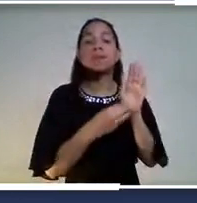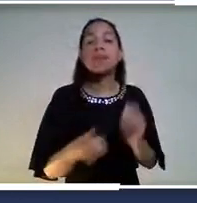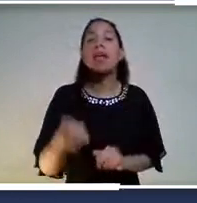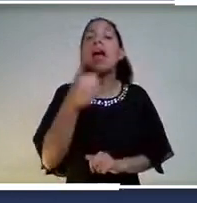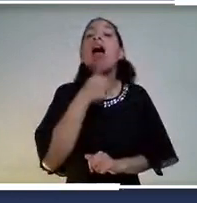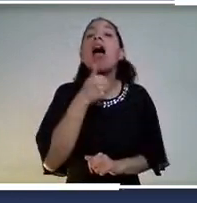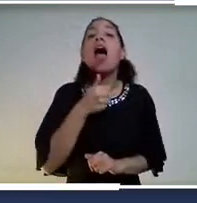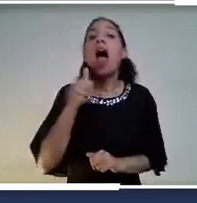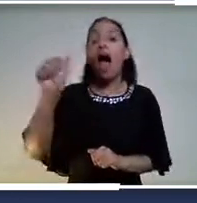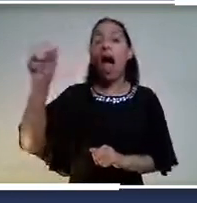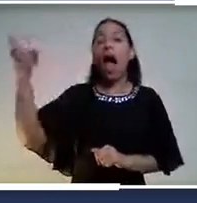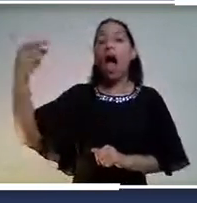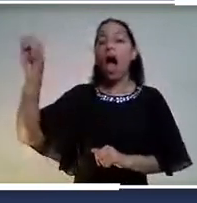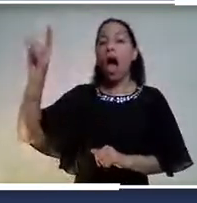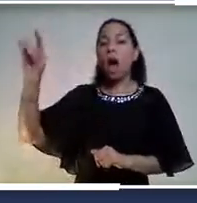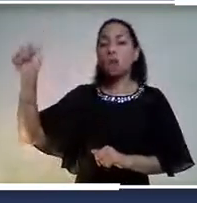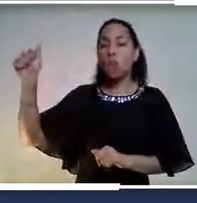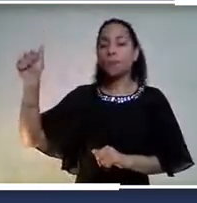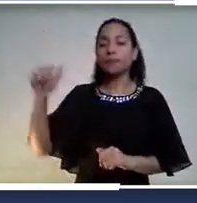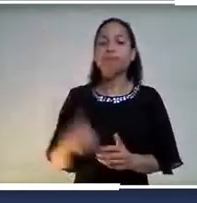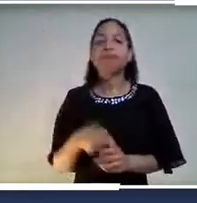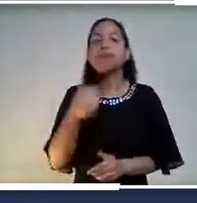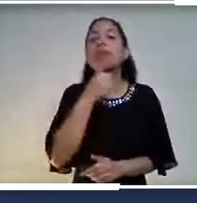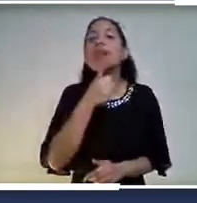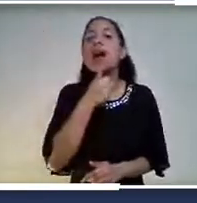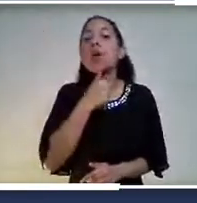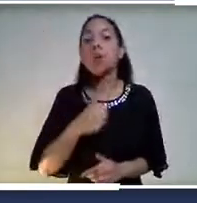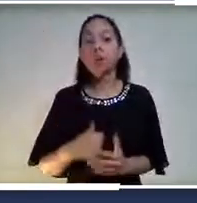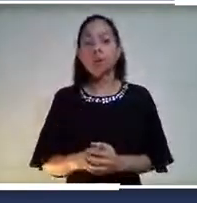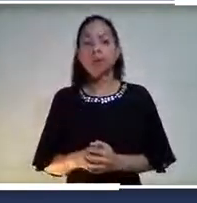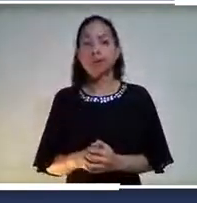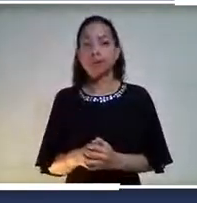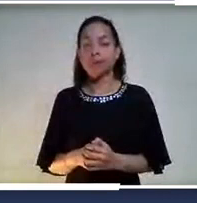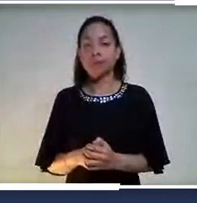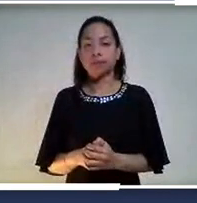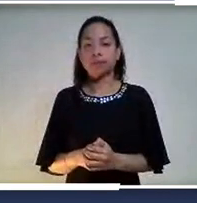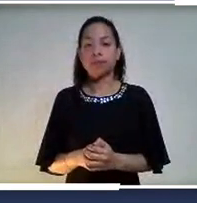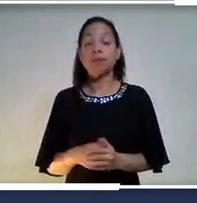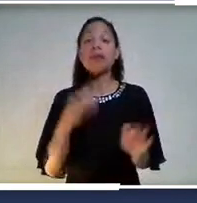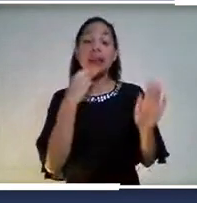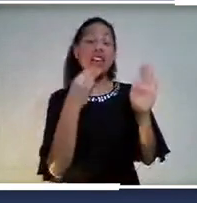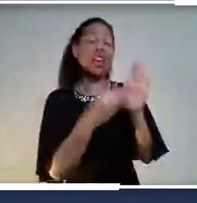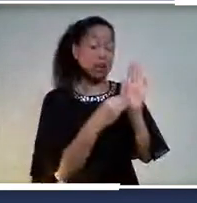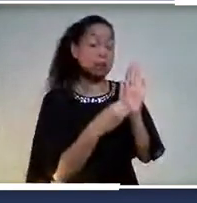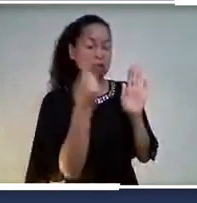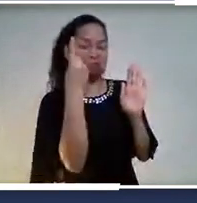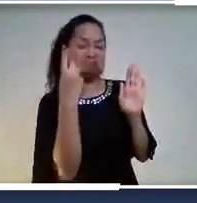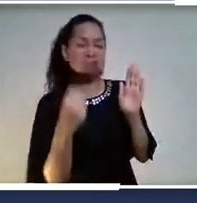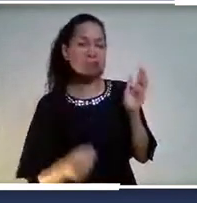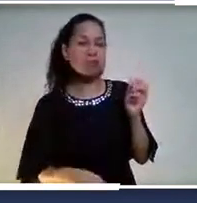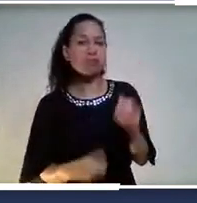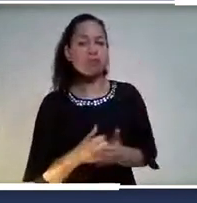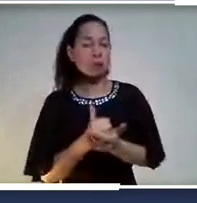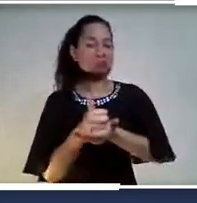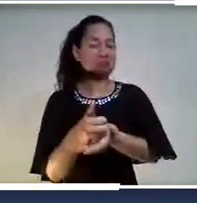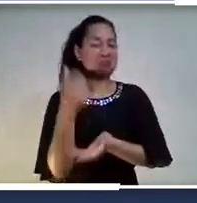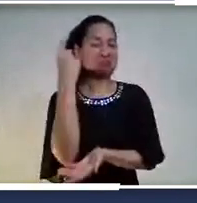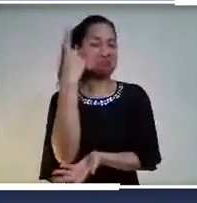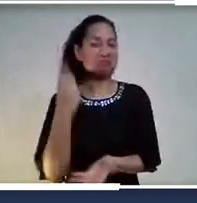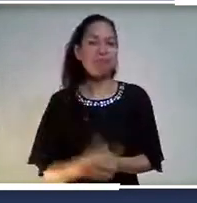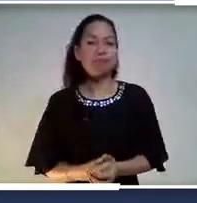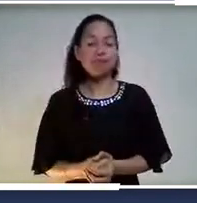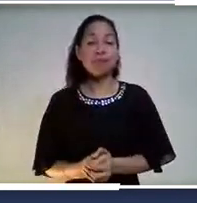supuesto no son perfectos pero no nos ayudan a comprender claramente este tema el agua está formada por dos gases es verdad